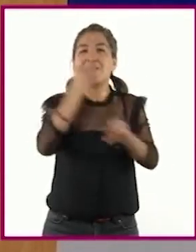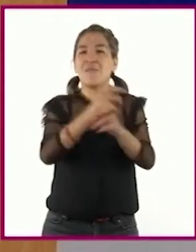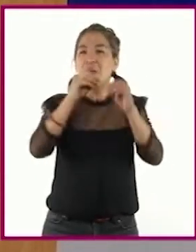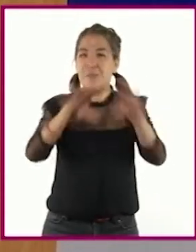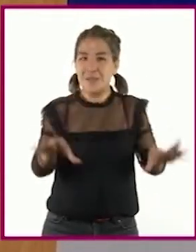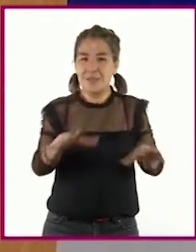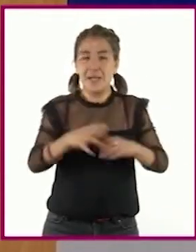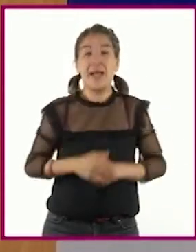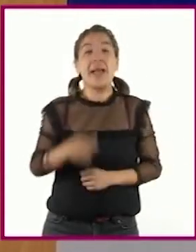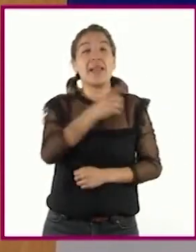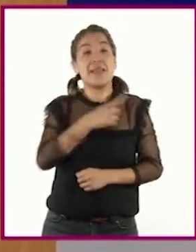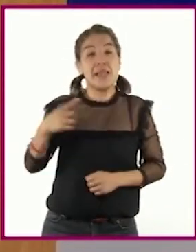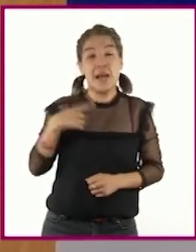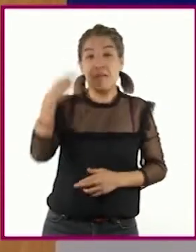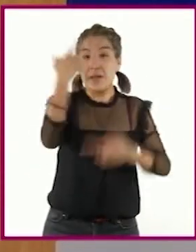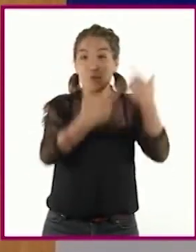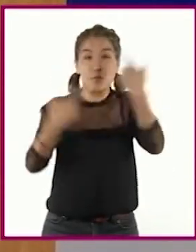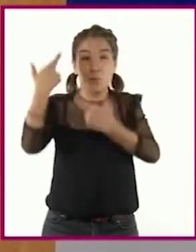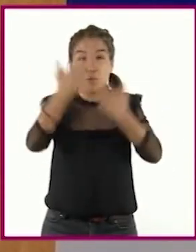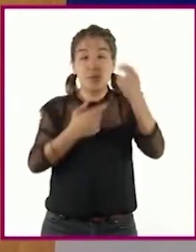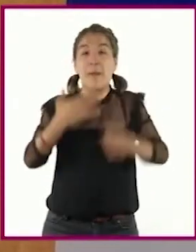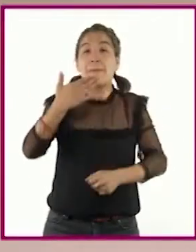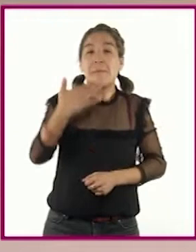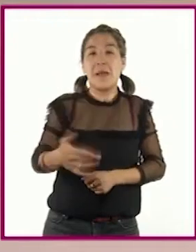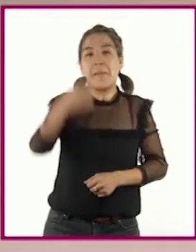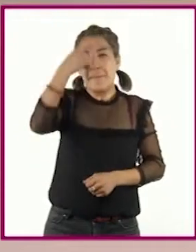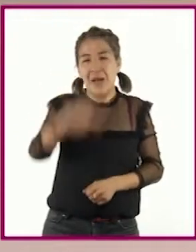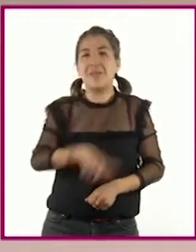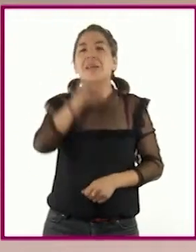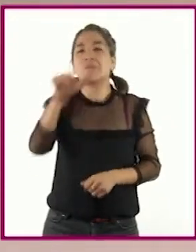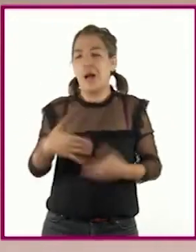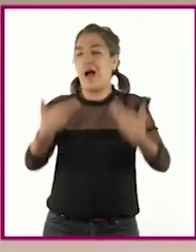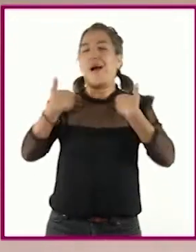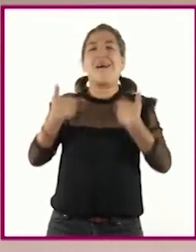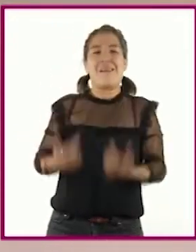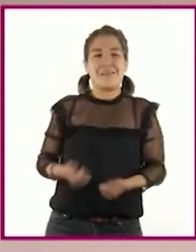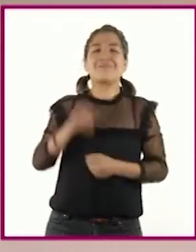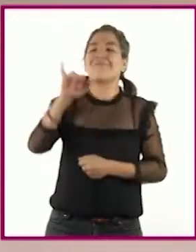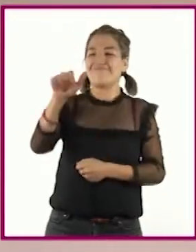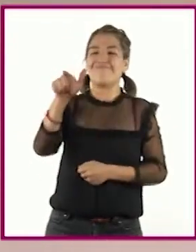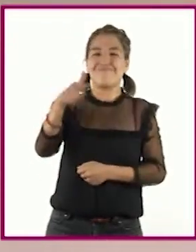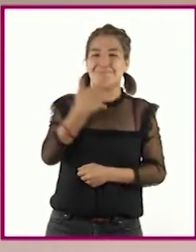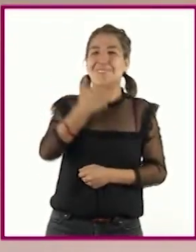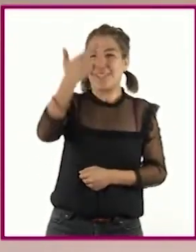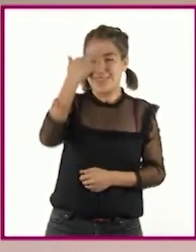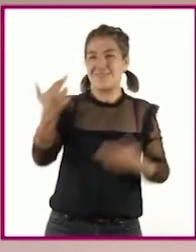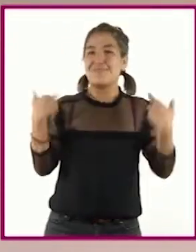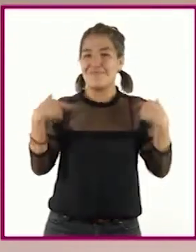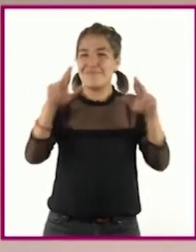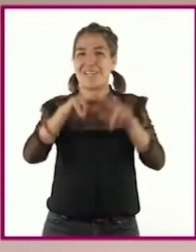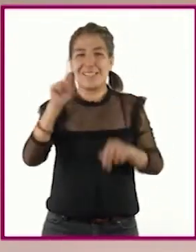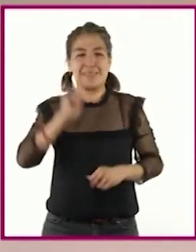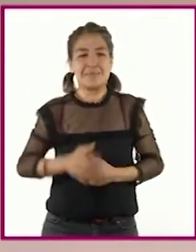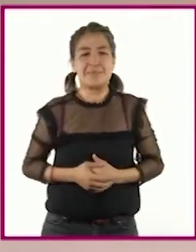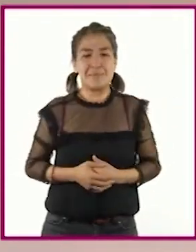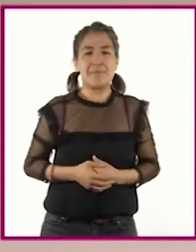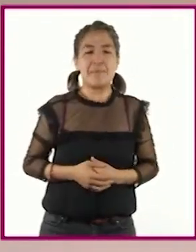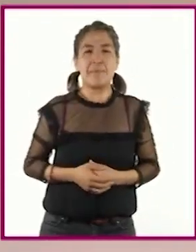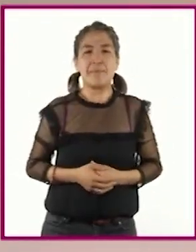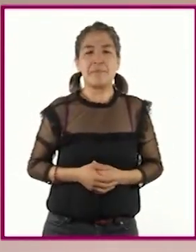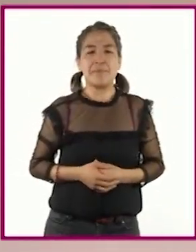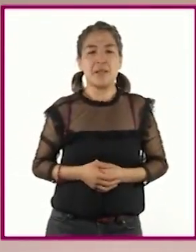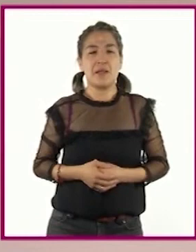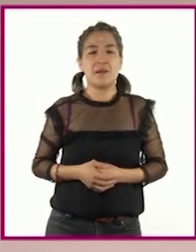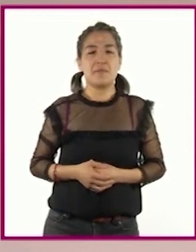información. Hay que evaluarla para darle sentido. Tiene razón, profesora. Pero me llamó